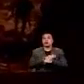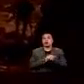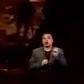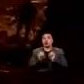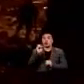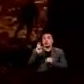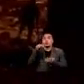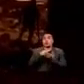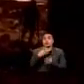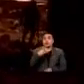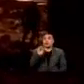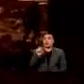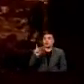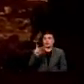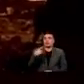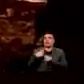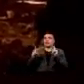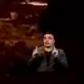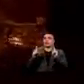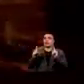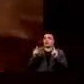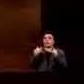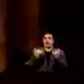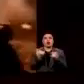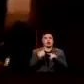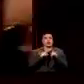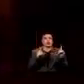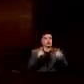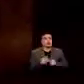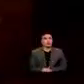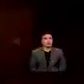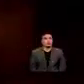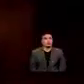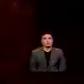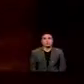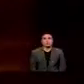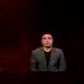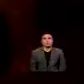en octubre de 2019, y que no les fue posible. Cristian Hidalgo, TC Televisión.